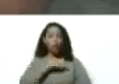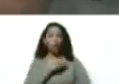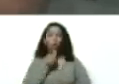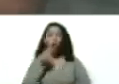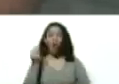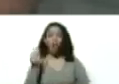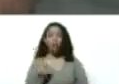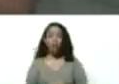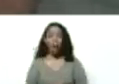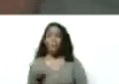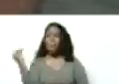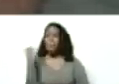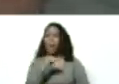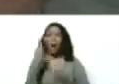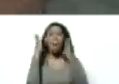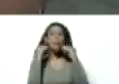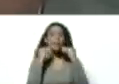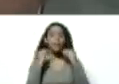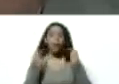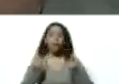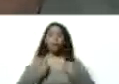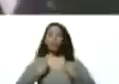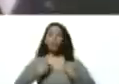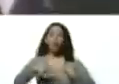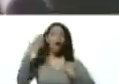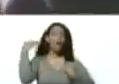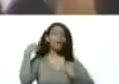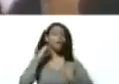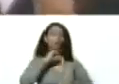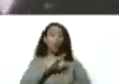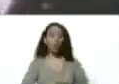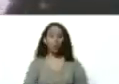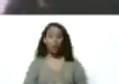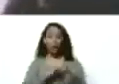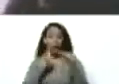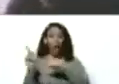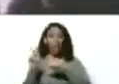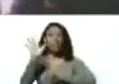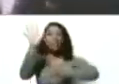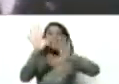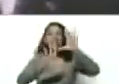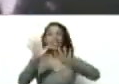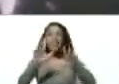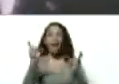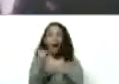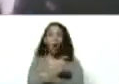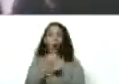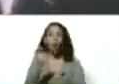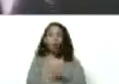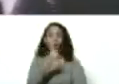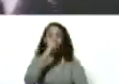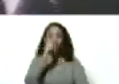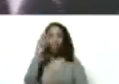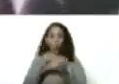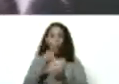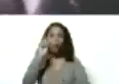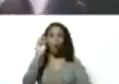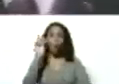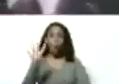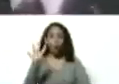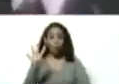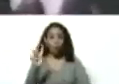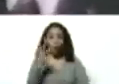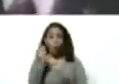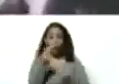más experimentada lo vivimos. Allí, 15 de agosto del año 2004, muchos de